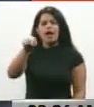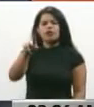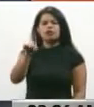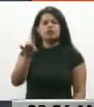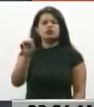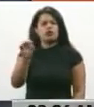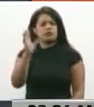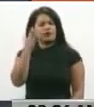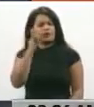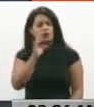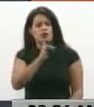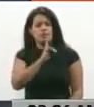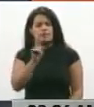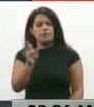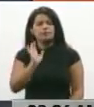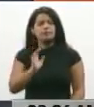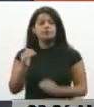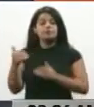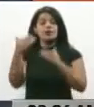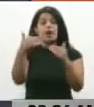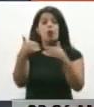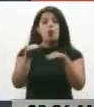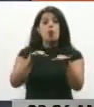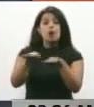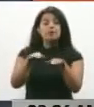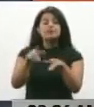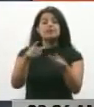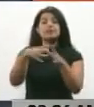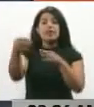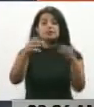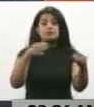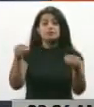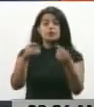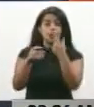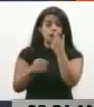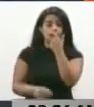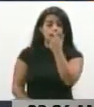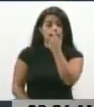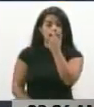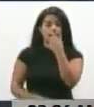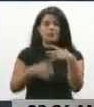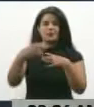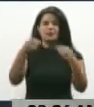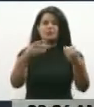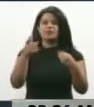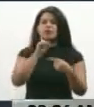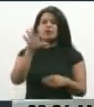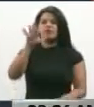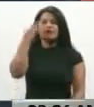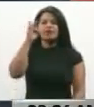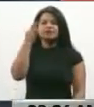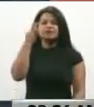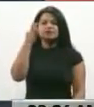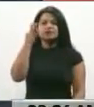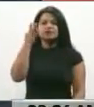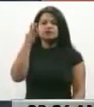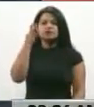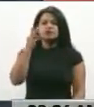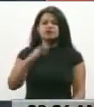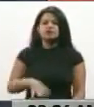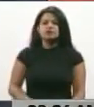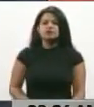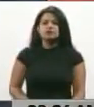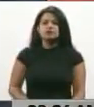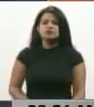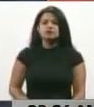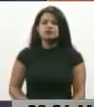Araujo. El jueves estamos en el Teresa Carreño, en la sala grande, Félix, no recuerdo muy bien. La Río Reina. Eso es, Río Reina.